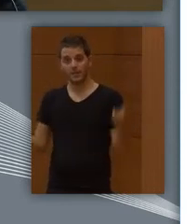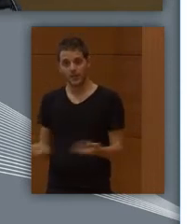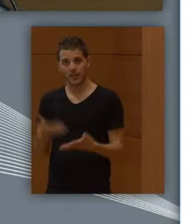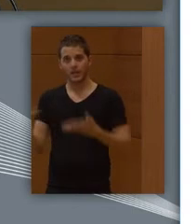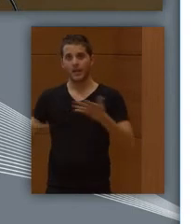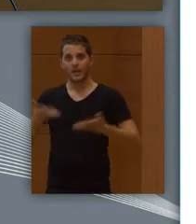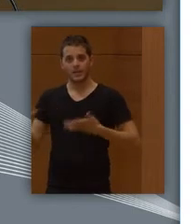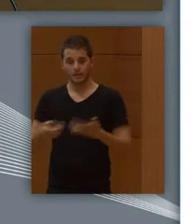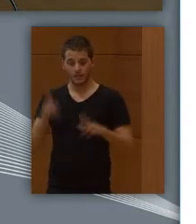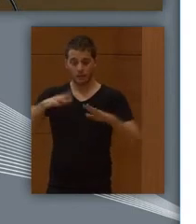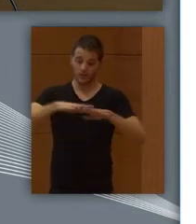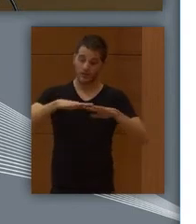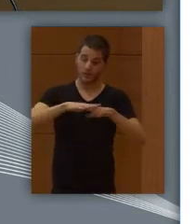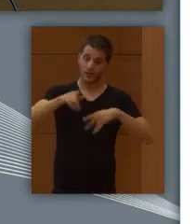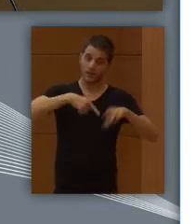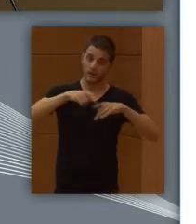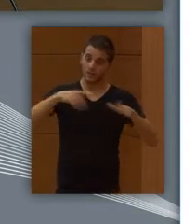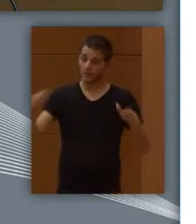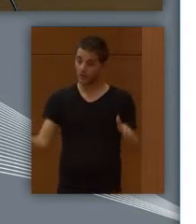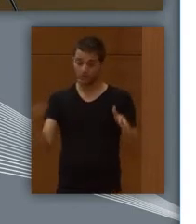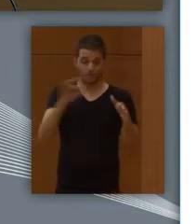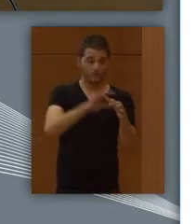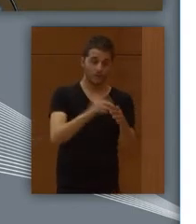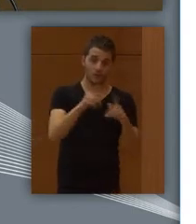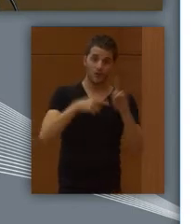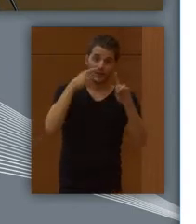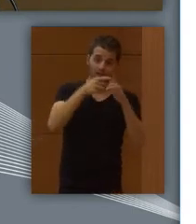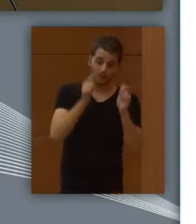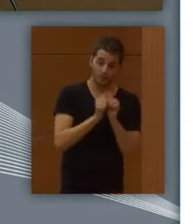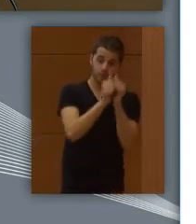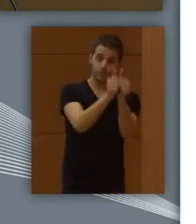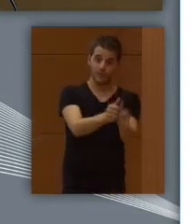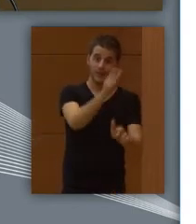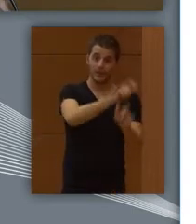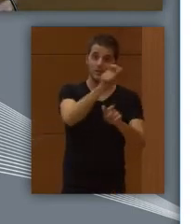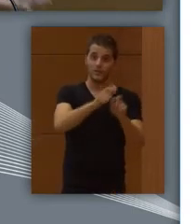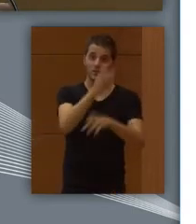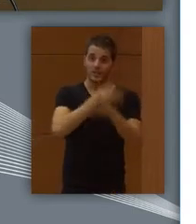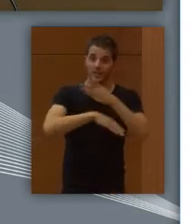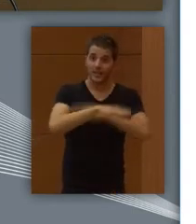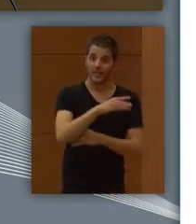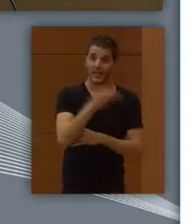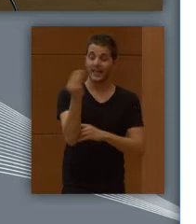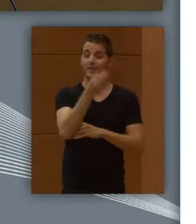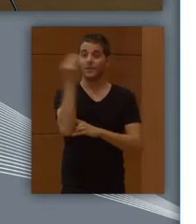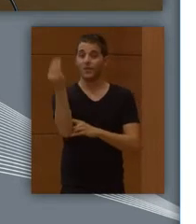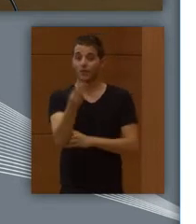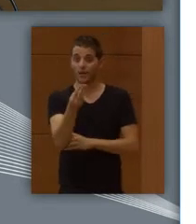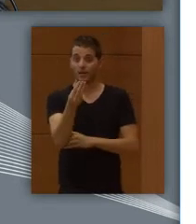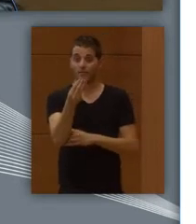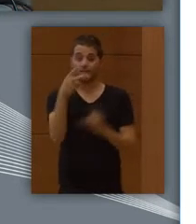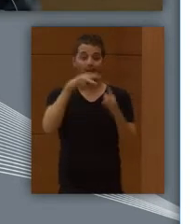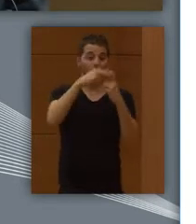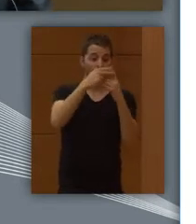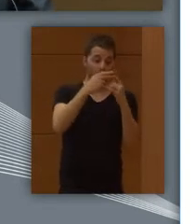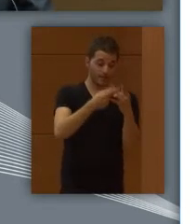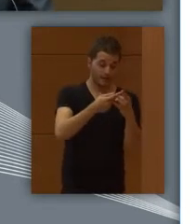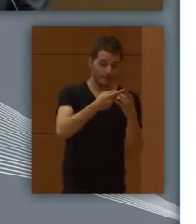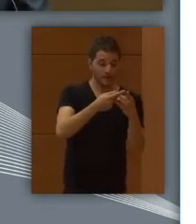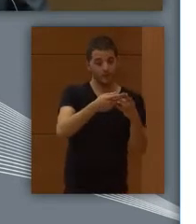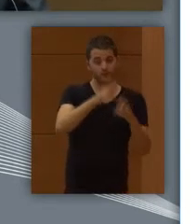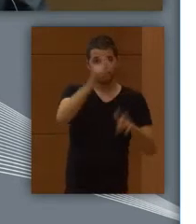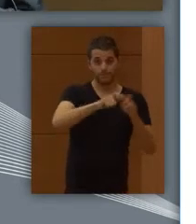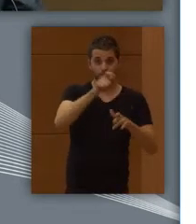transporte para incentivar y para acompañar y para mejorar y complementar la tarea que ya está haciendo el personal de